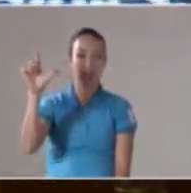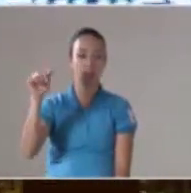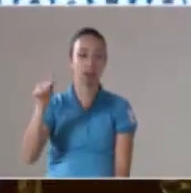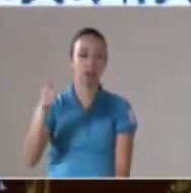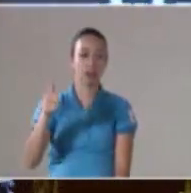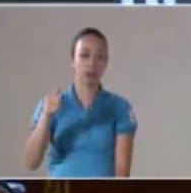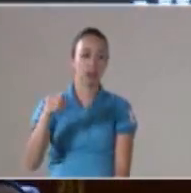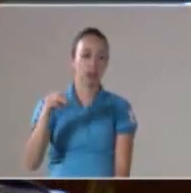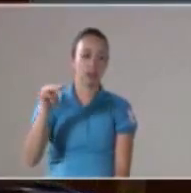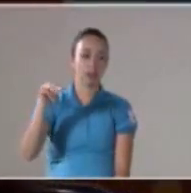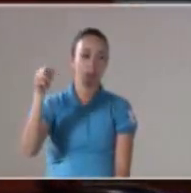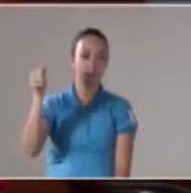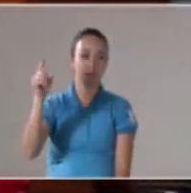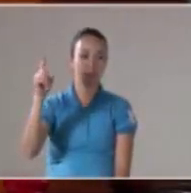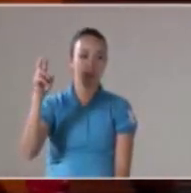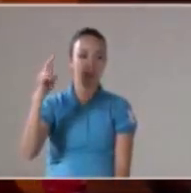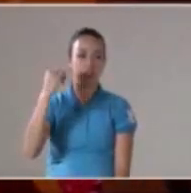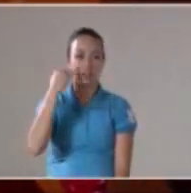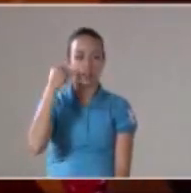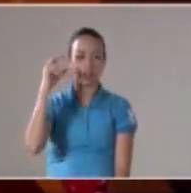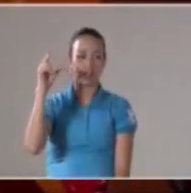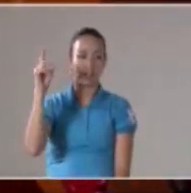el Chinabajul? Le dije yo.